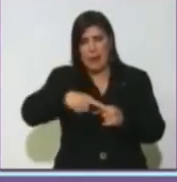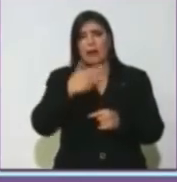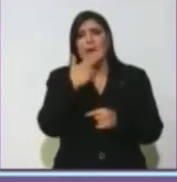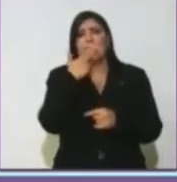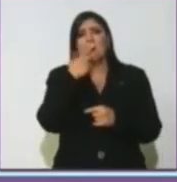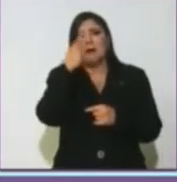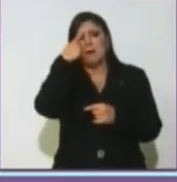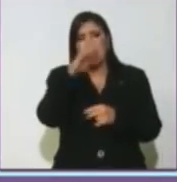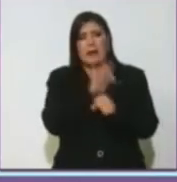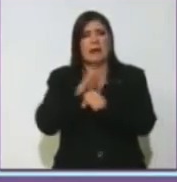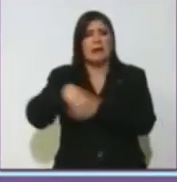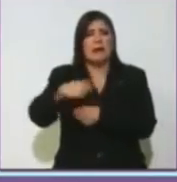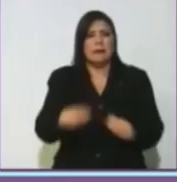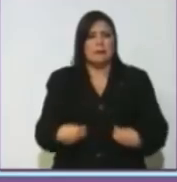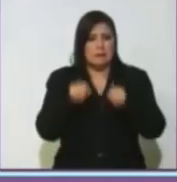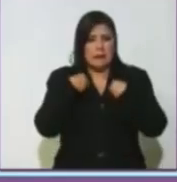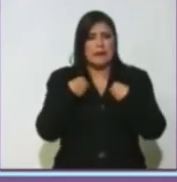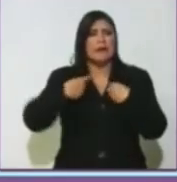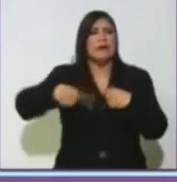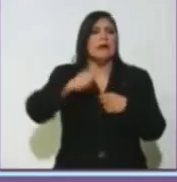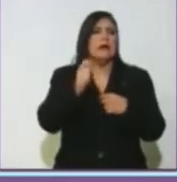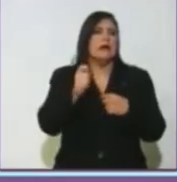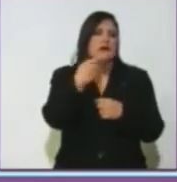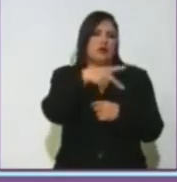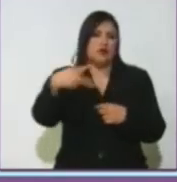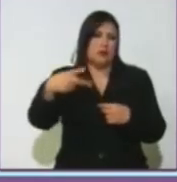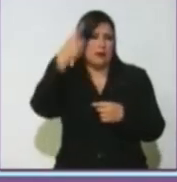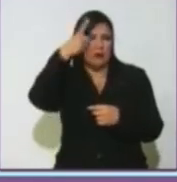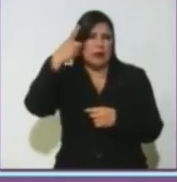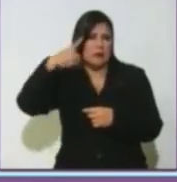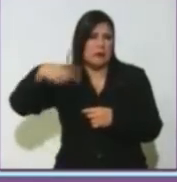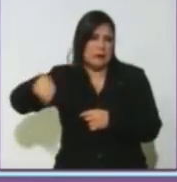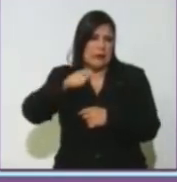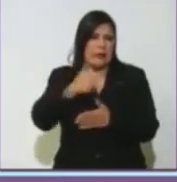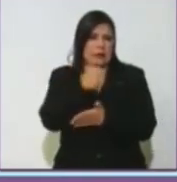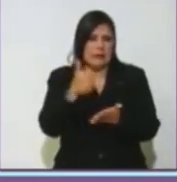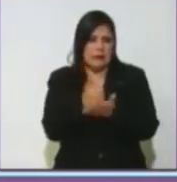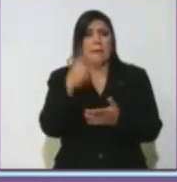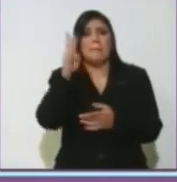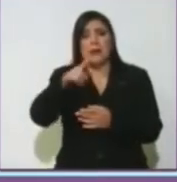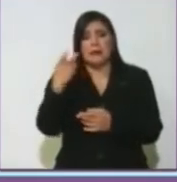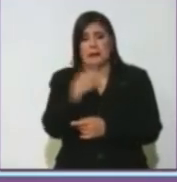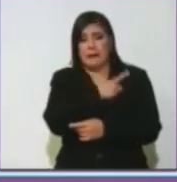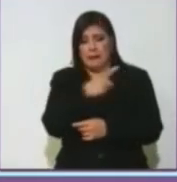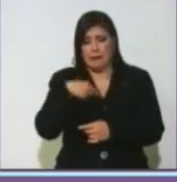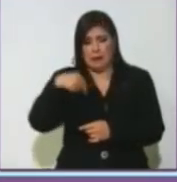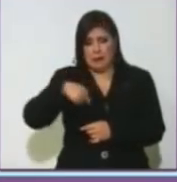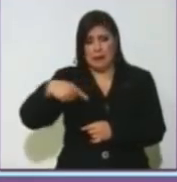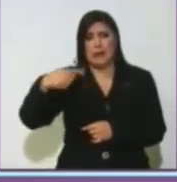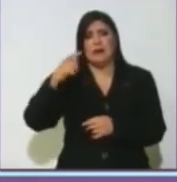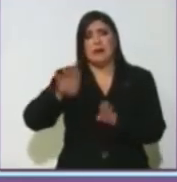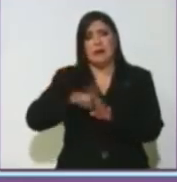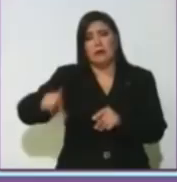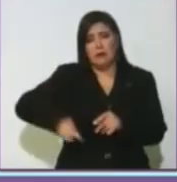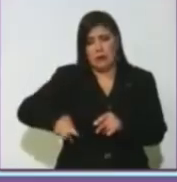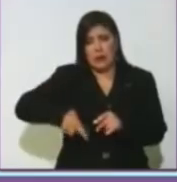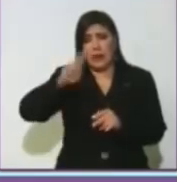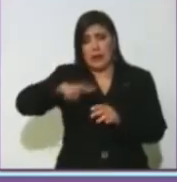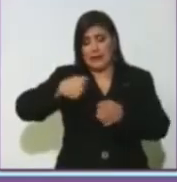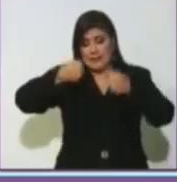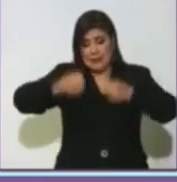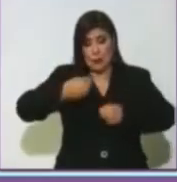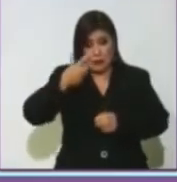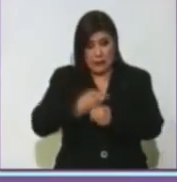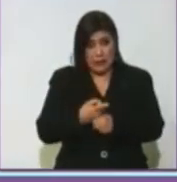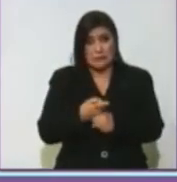y el patrimonio de sus ciudadanos por eso es muy importante ratificar en mi gobierno la seguridad es una prioridad